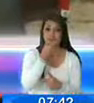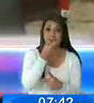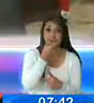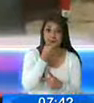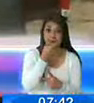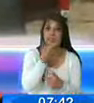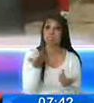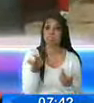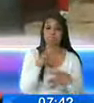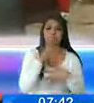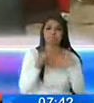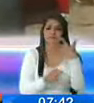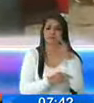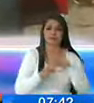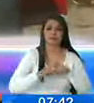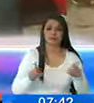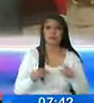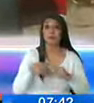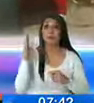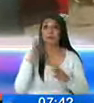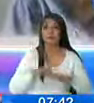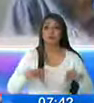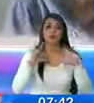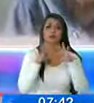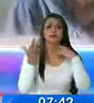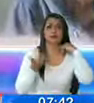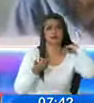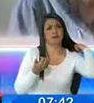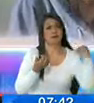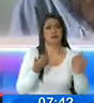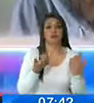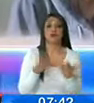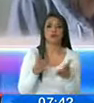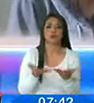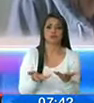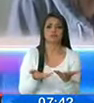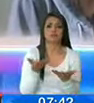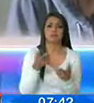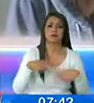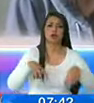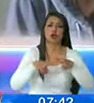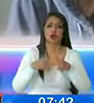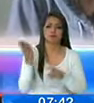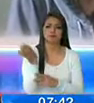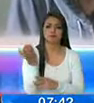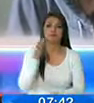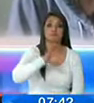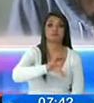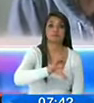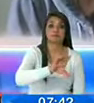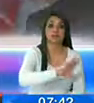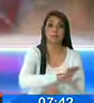según dicen, entre otros. Pero resaltan sobre todo el que no se haya incrementado el valor de las pensiones